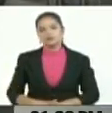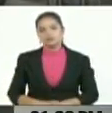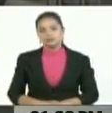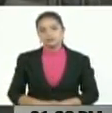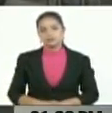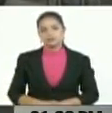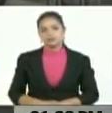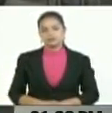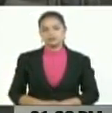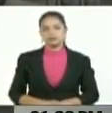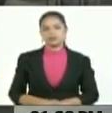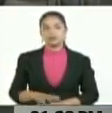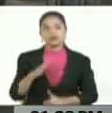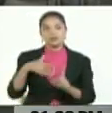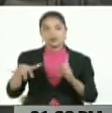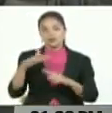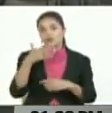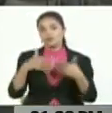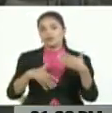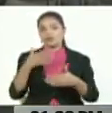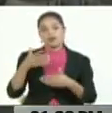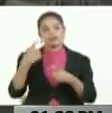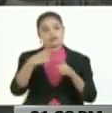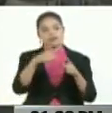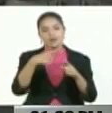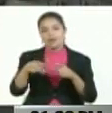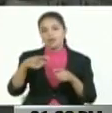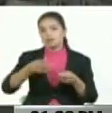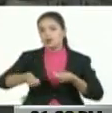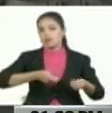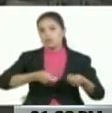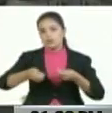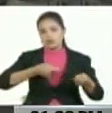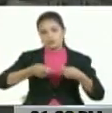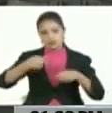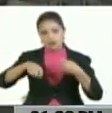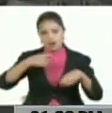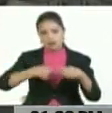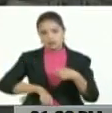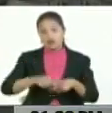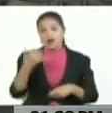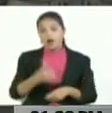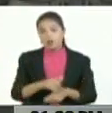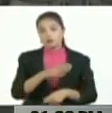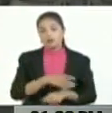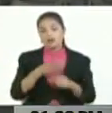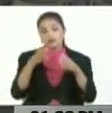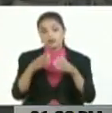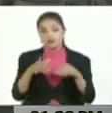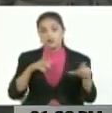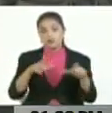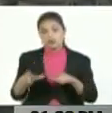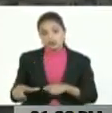de estos actos vandálicos en los diferentes locales comerciales. Tenemos equipo de